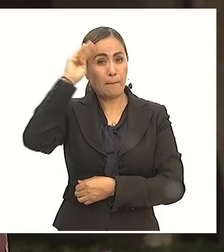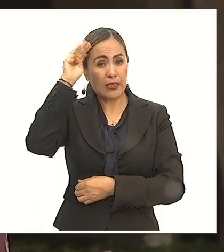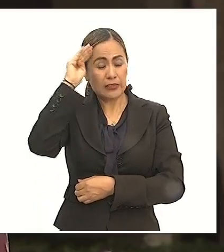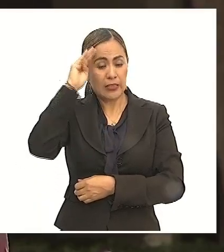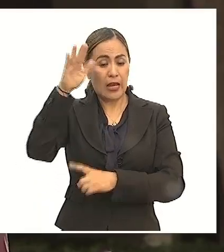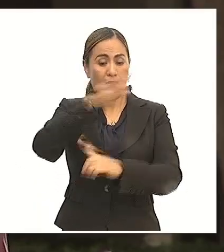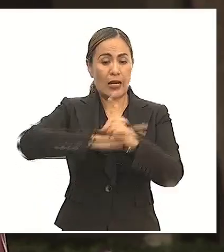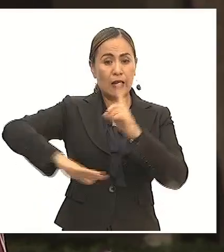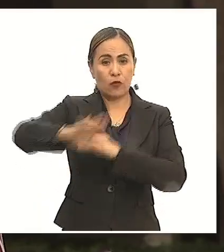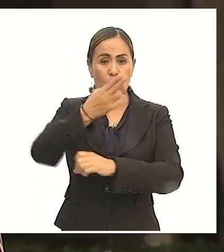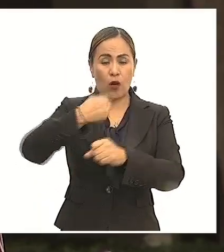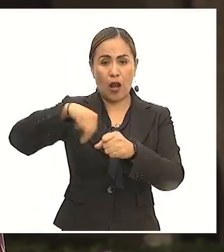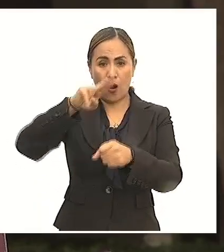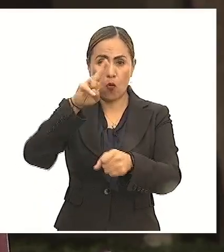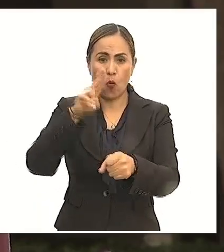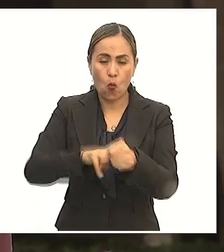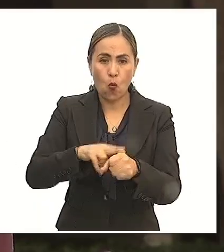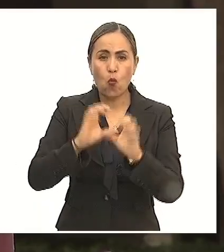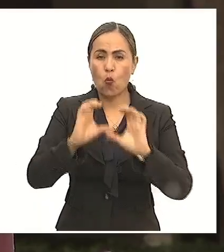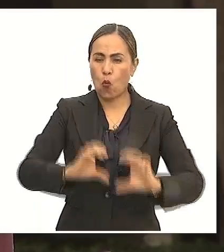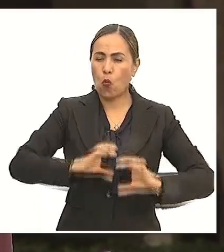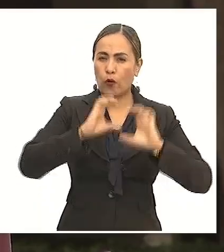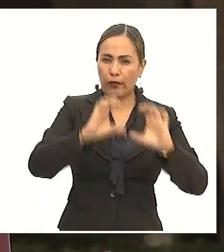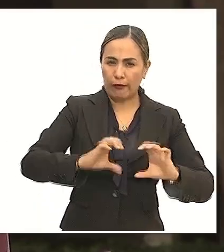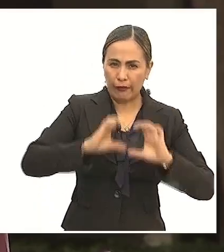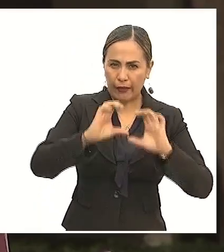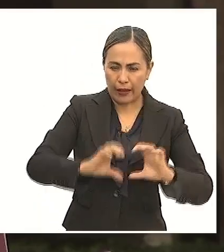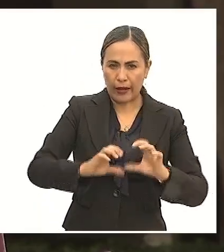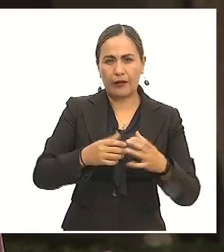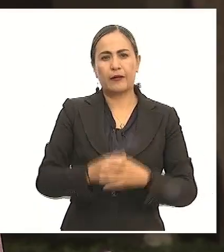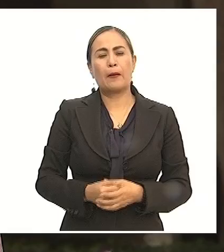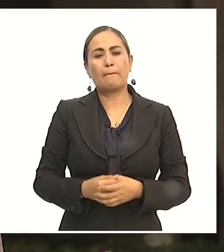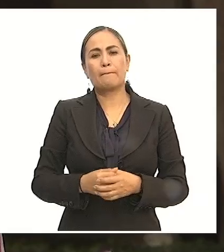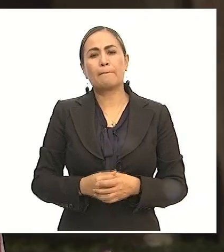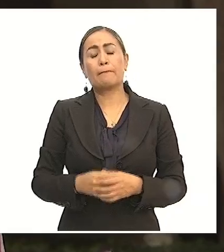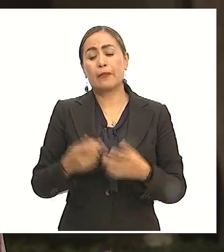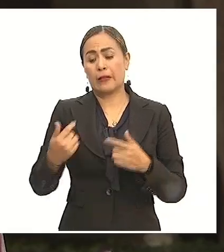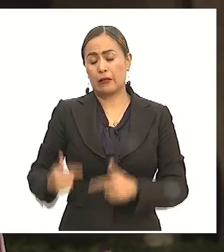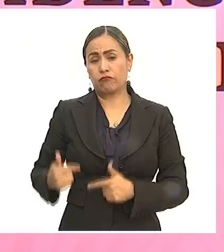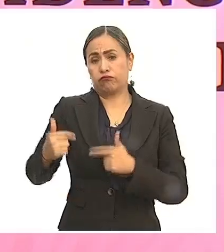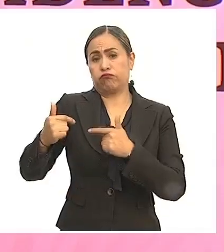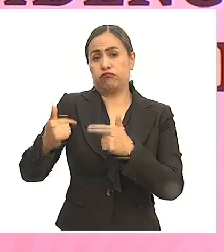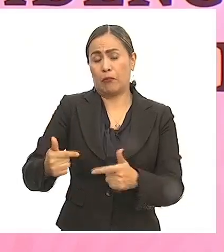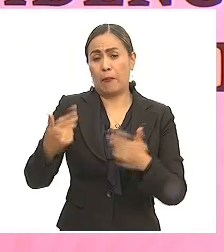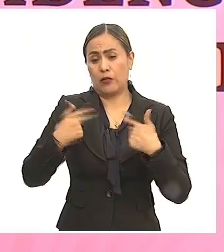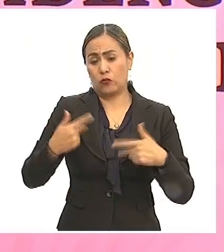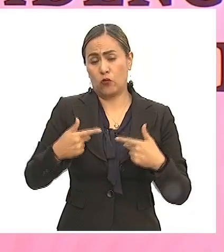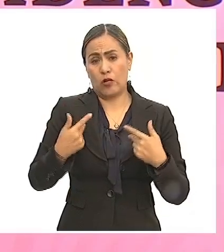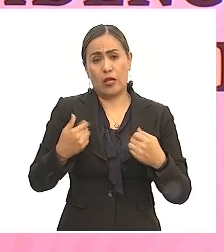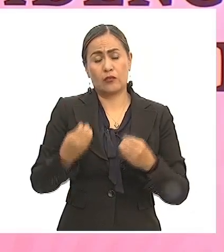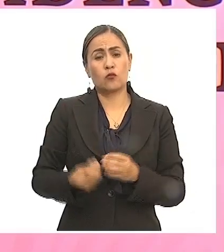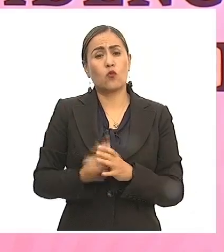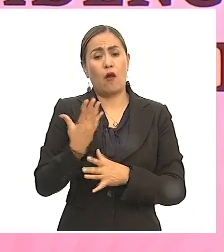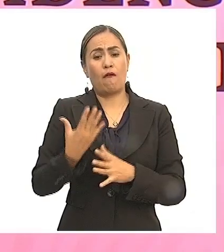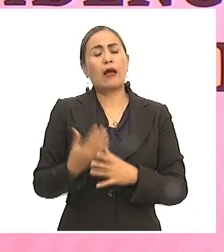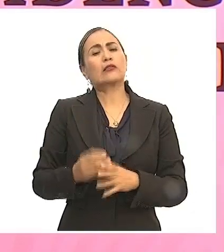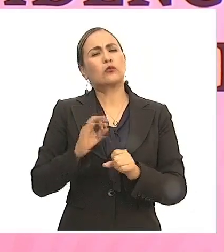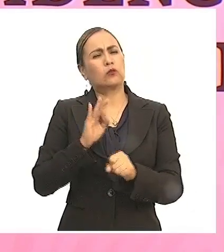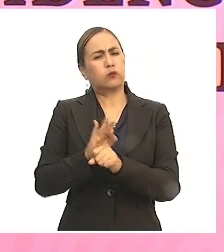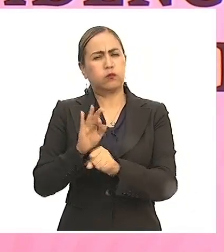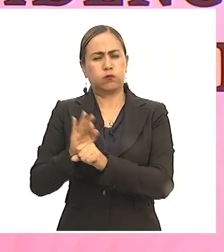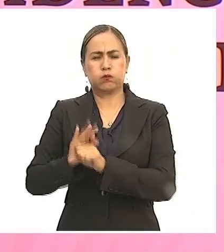la naturaleza y garantizar el bienestar de las nuevas generaciones. Pero